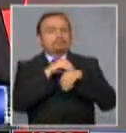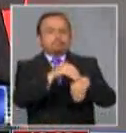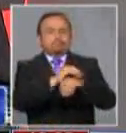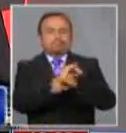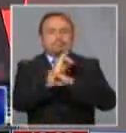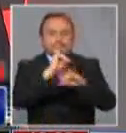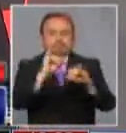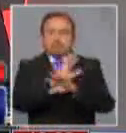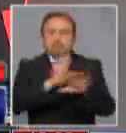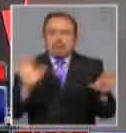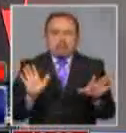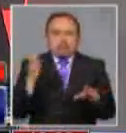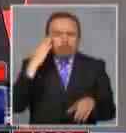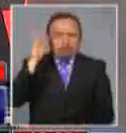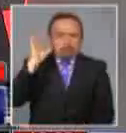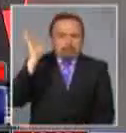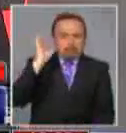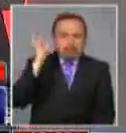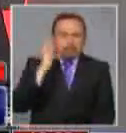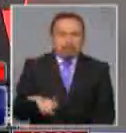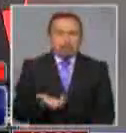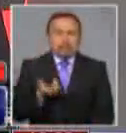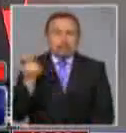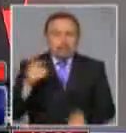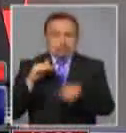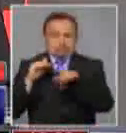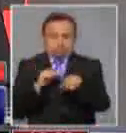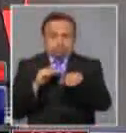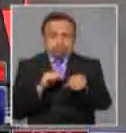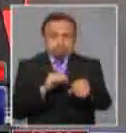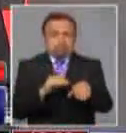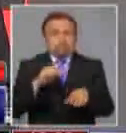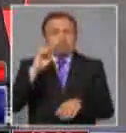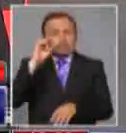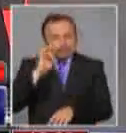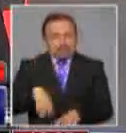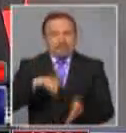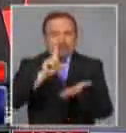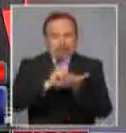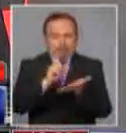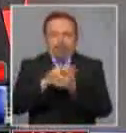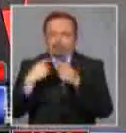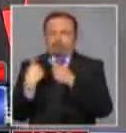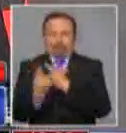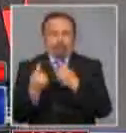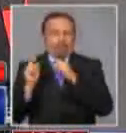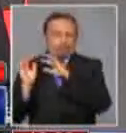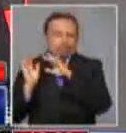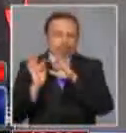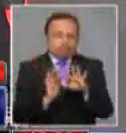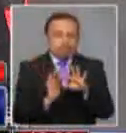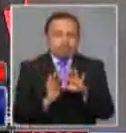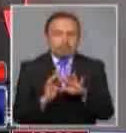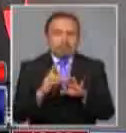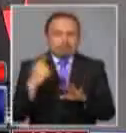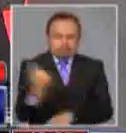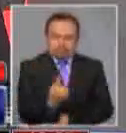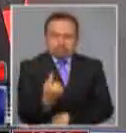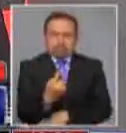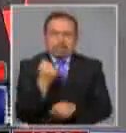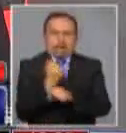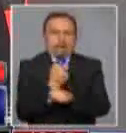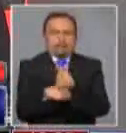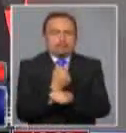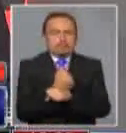absolutamente a nadie por lo tanto las caravanas que venían que sabían al lugar que tenían que llegar y fueron eh bloqueadas por